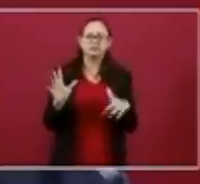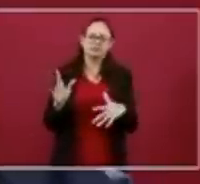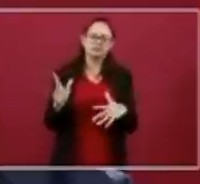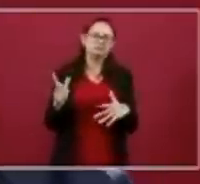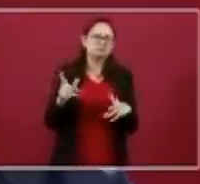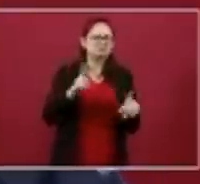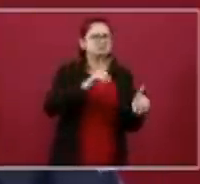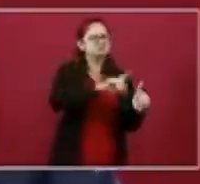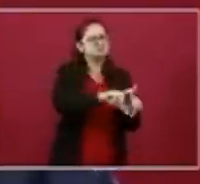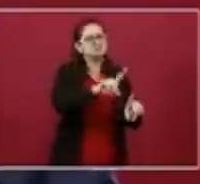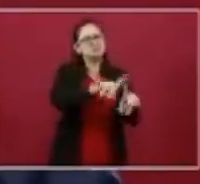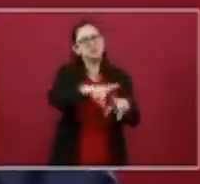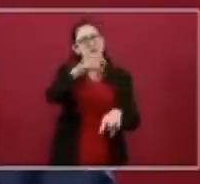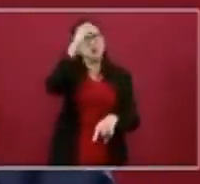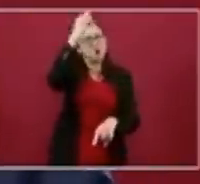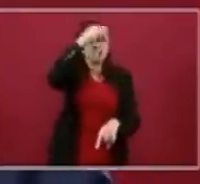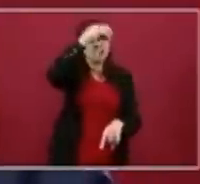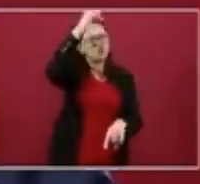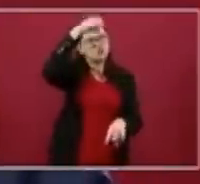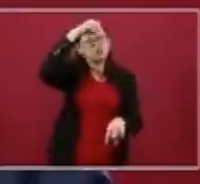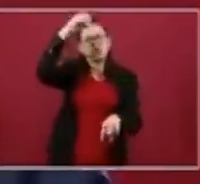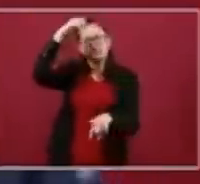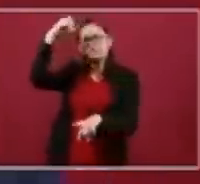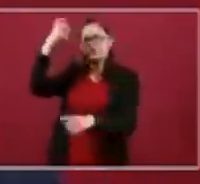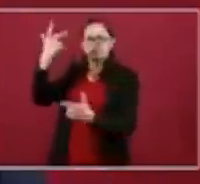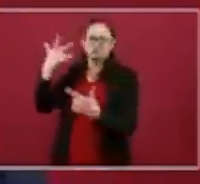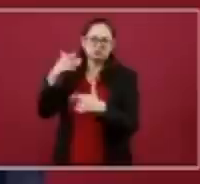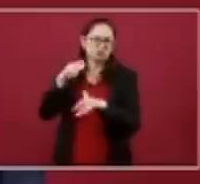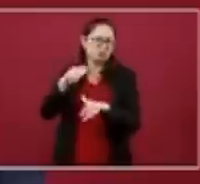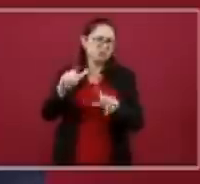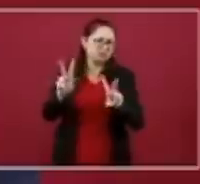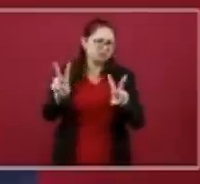opiniones, ¿no?, sobre este tema,